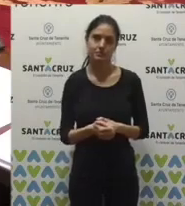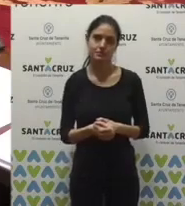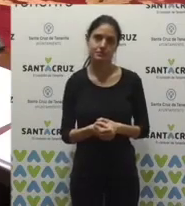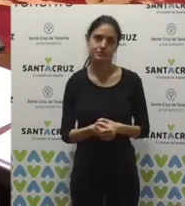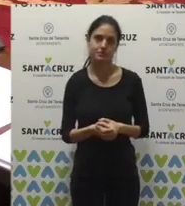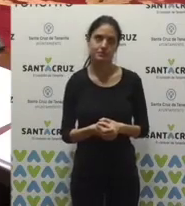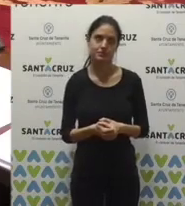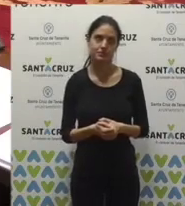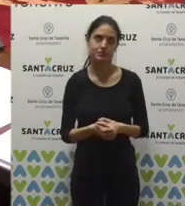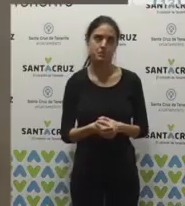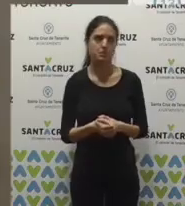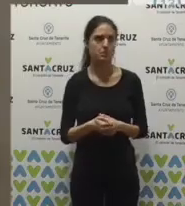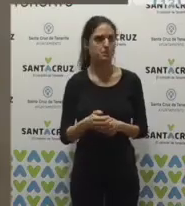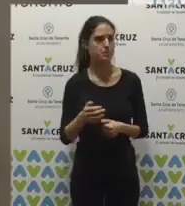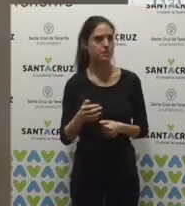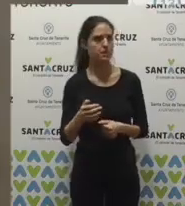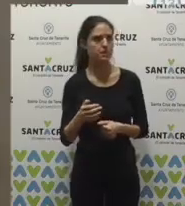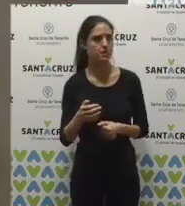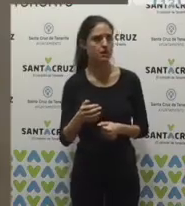parece que nos aclaración